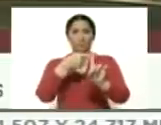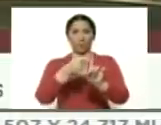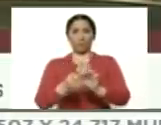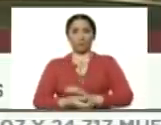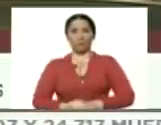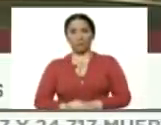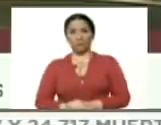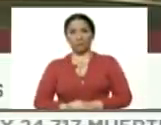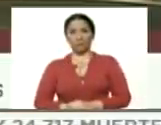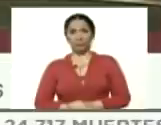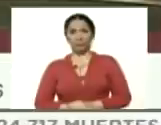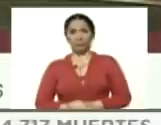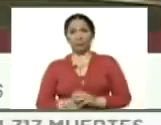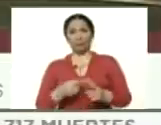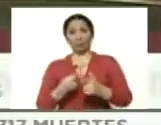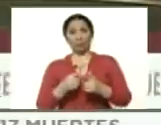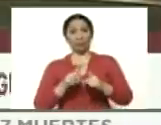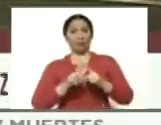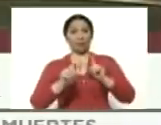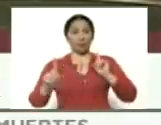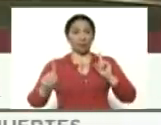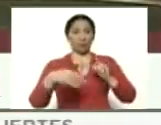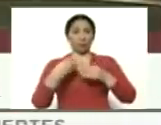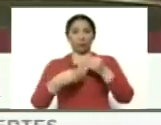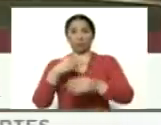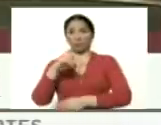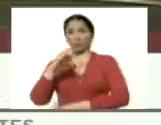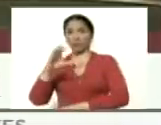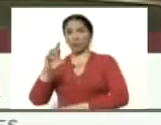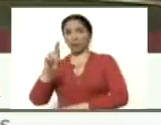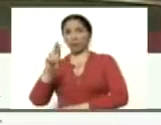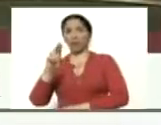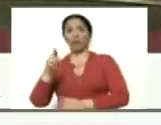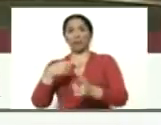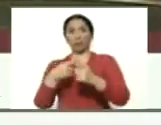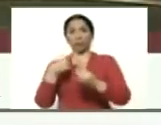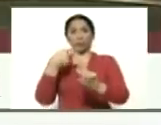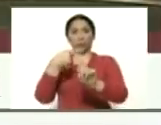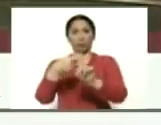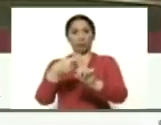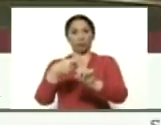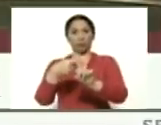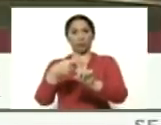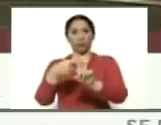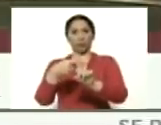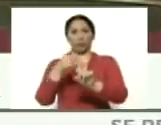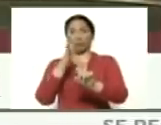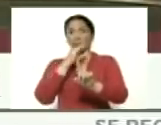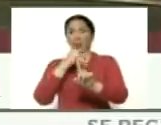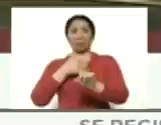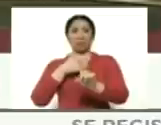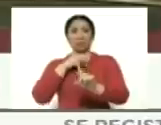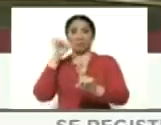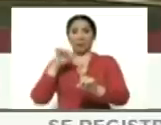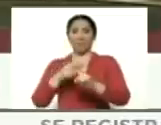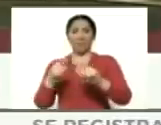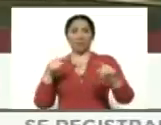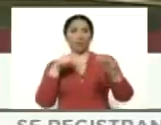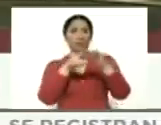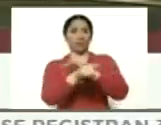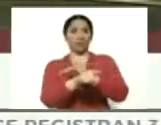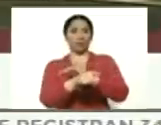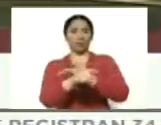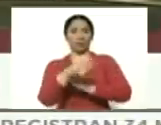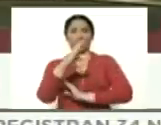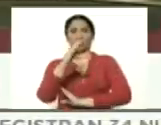positiva. En consecuencia fue aislado, se le tomó PCR y resultó positivo. Aun cuando está asintomático, está ingresado